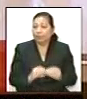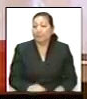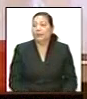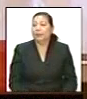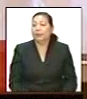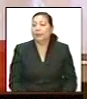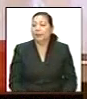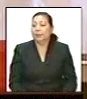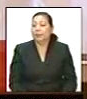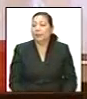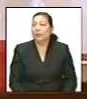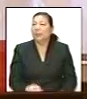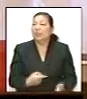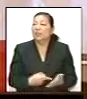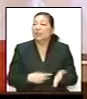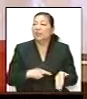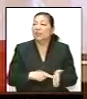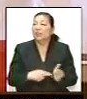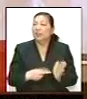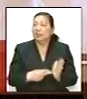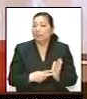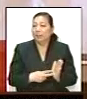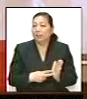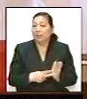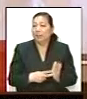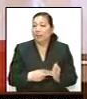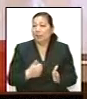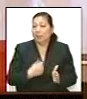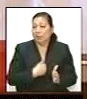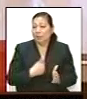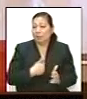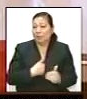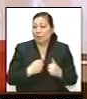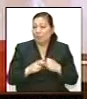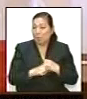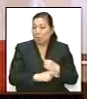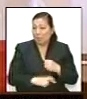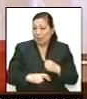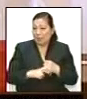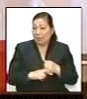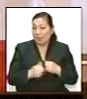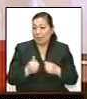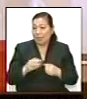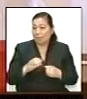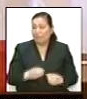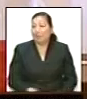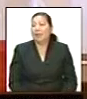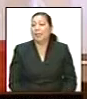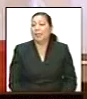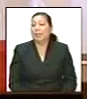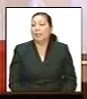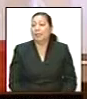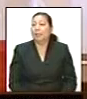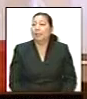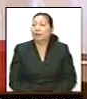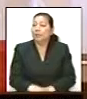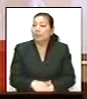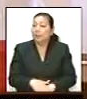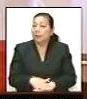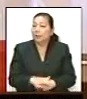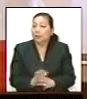cooperación económica. Esto quiere decir que entre los mismos países de APEC lo que hacemos es tratar de